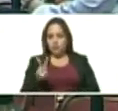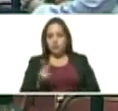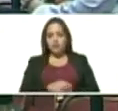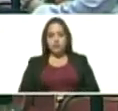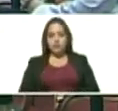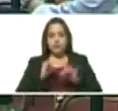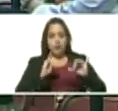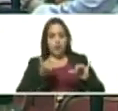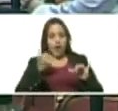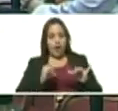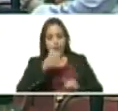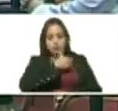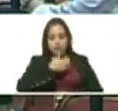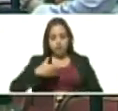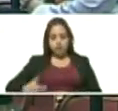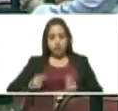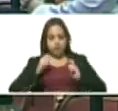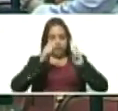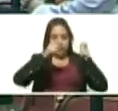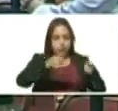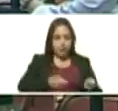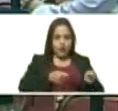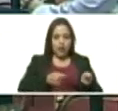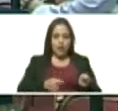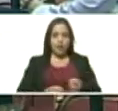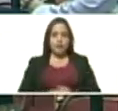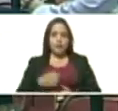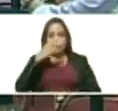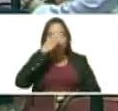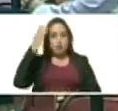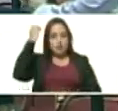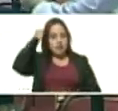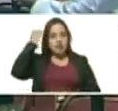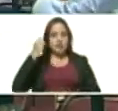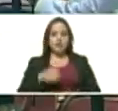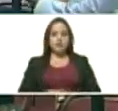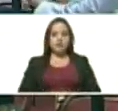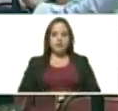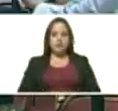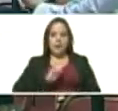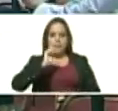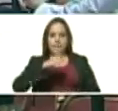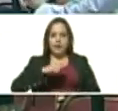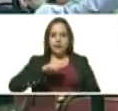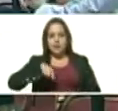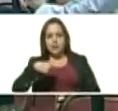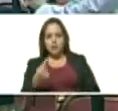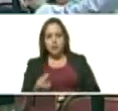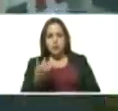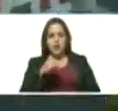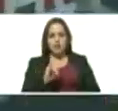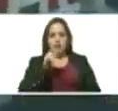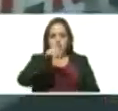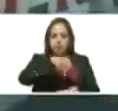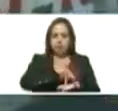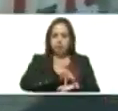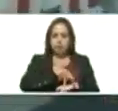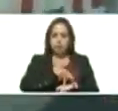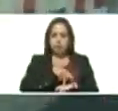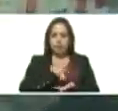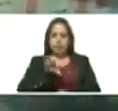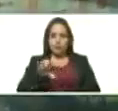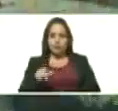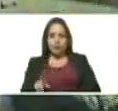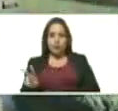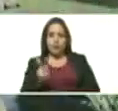le fue impuesta la Orden Francisco de Miranda en su primera clase generalísimo. Meses más tarde está acá en nuestro país, en